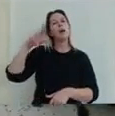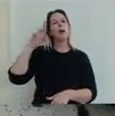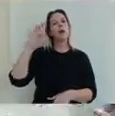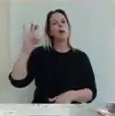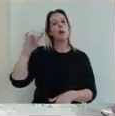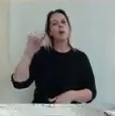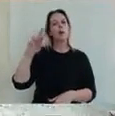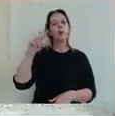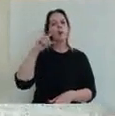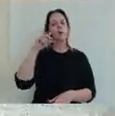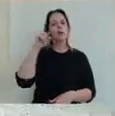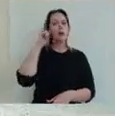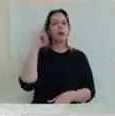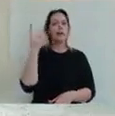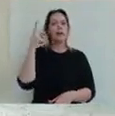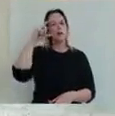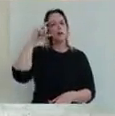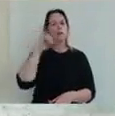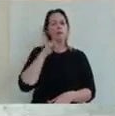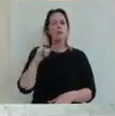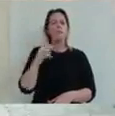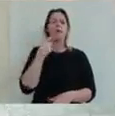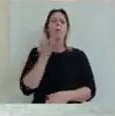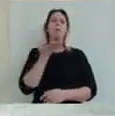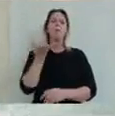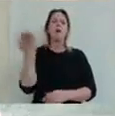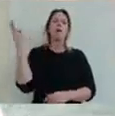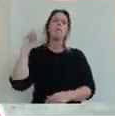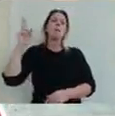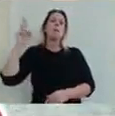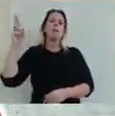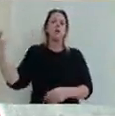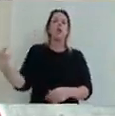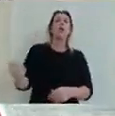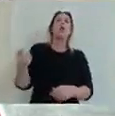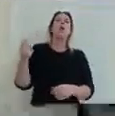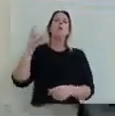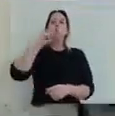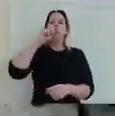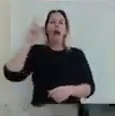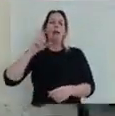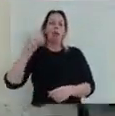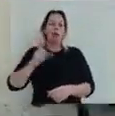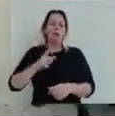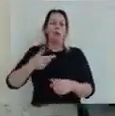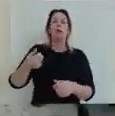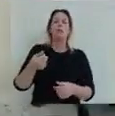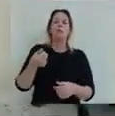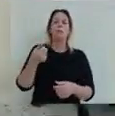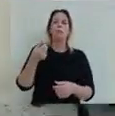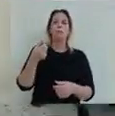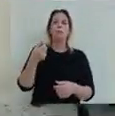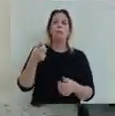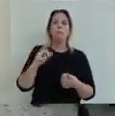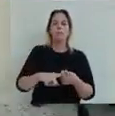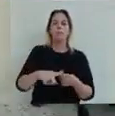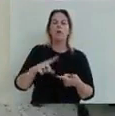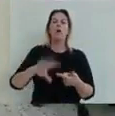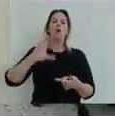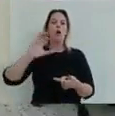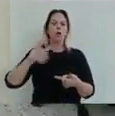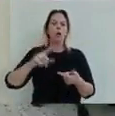ingreso de bebidas alcohólicas y analcohólicas. Concejal Figueredo. Gracias, Presidenta. Voy a solicitar que esta nota pase a la Comisión